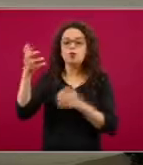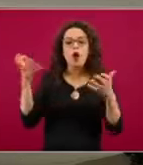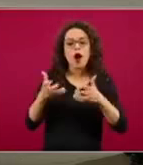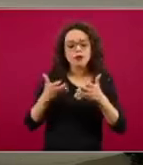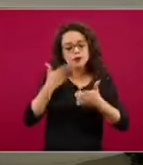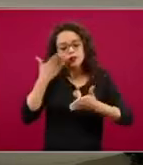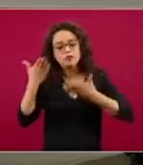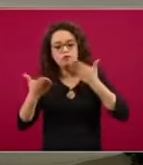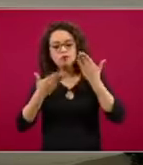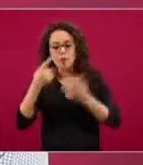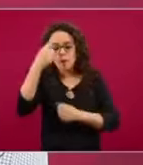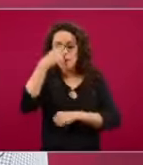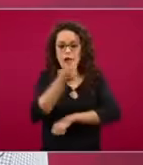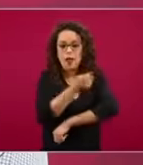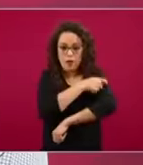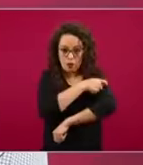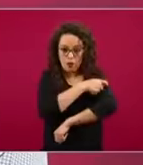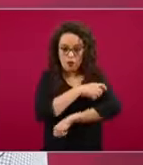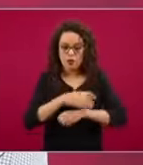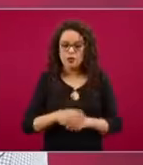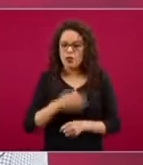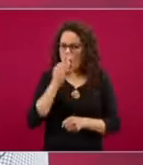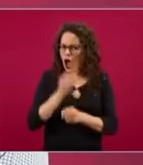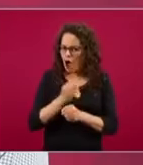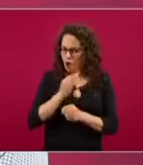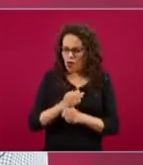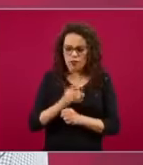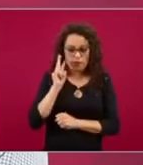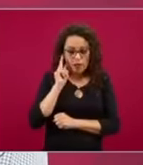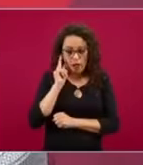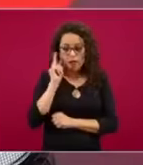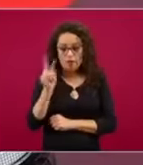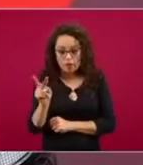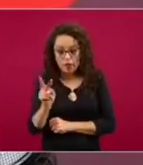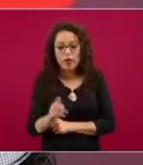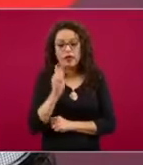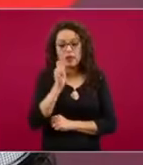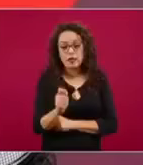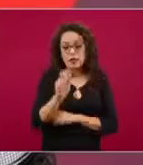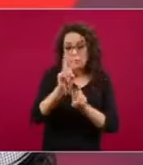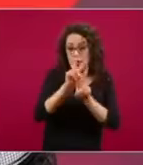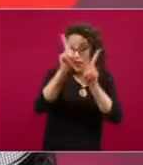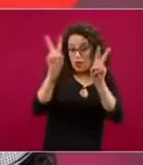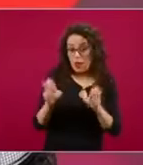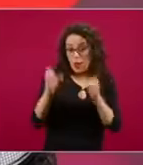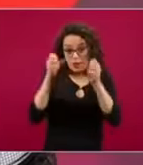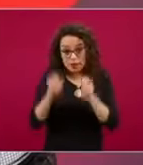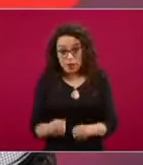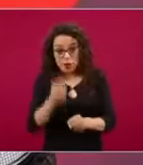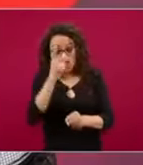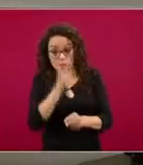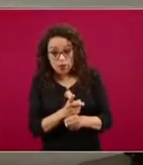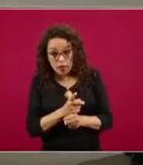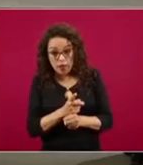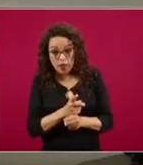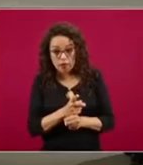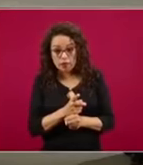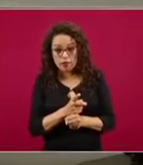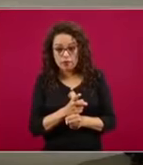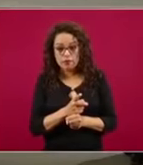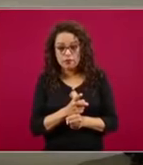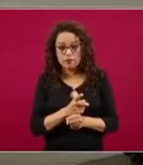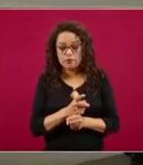Digamos que en lo general, hasta el momento, lo que hemos visto, que por lo menos en materia de seguridad, sí han habido